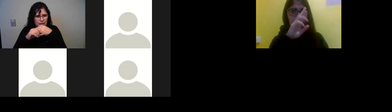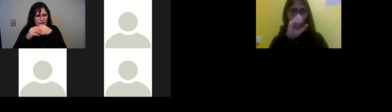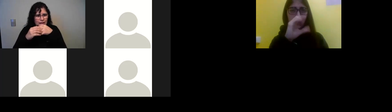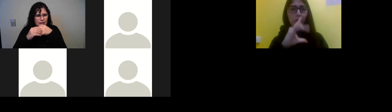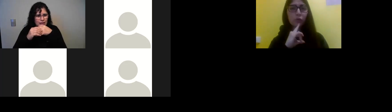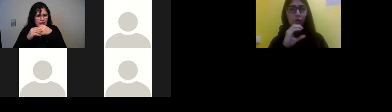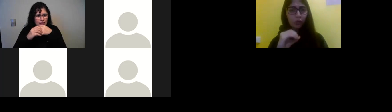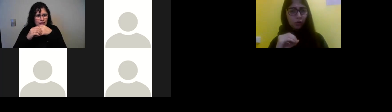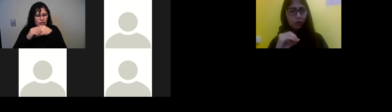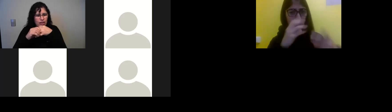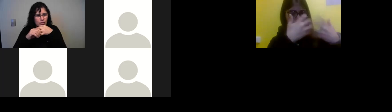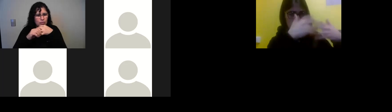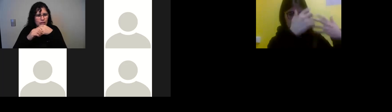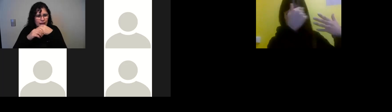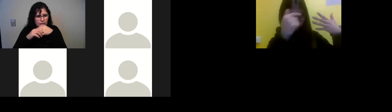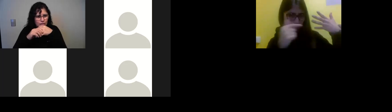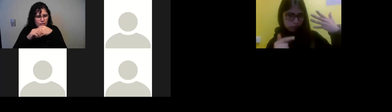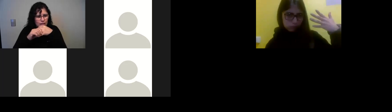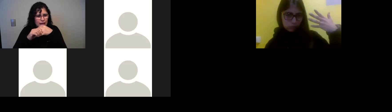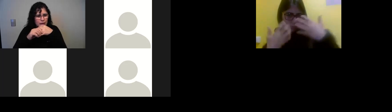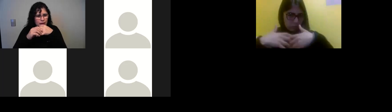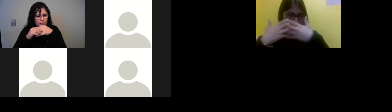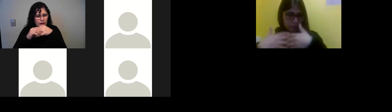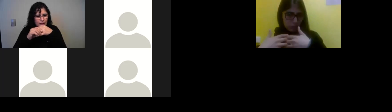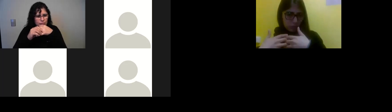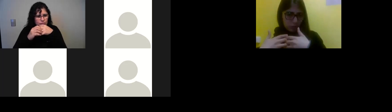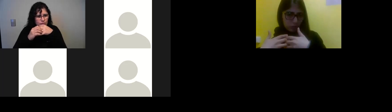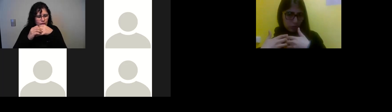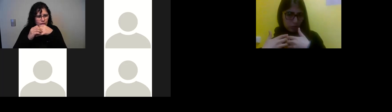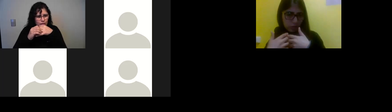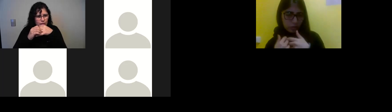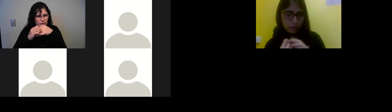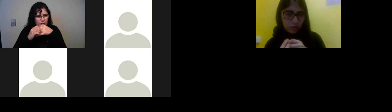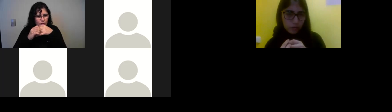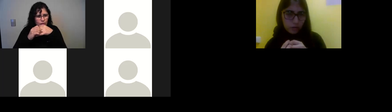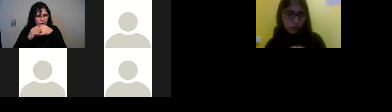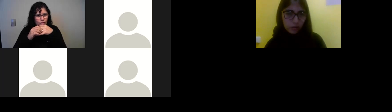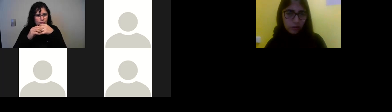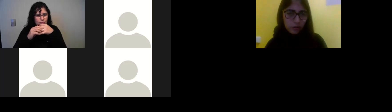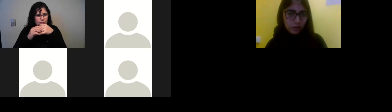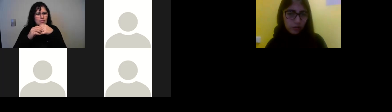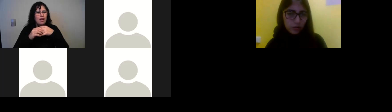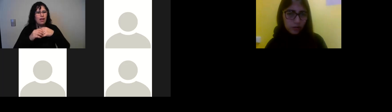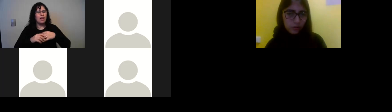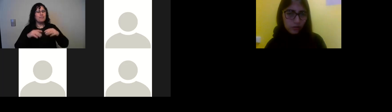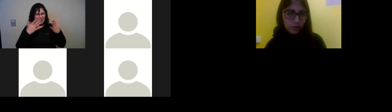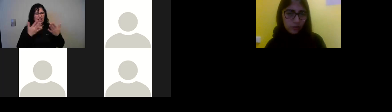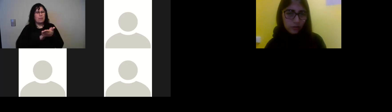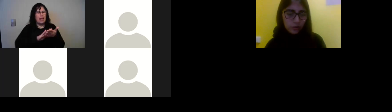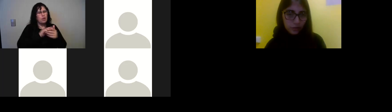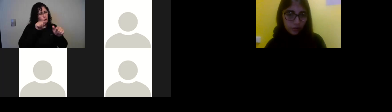funciones? ¿Tengo que ver un tracto y además buscar la función? Claro. Sí, por